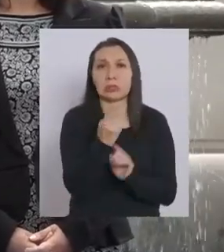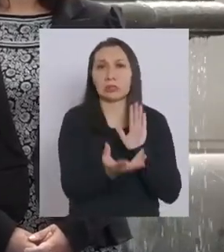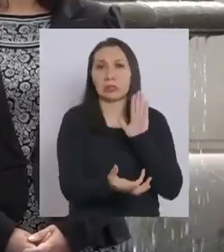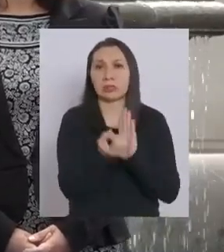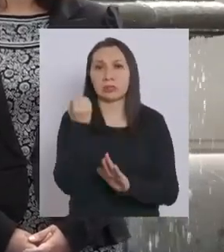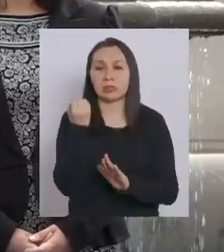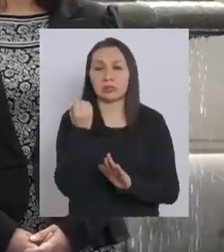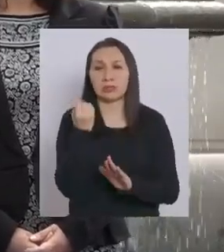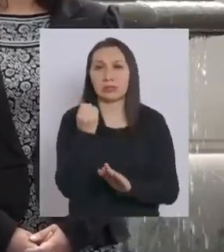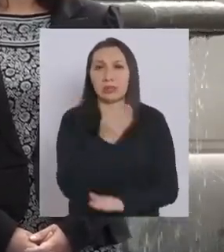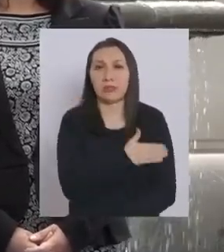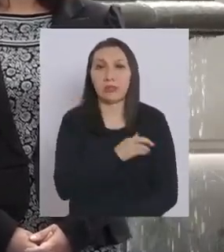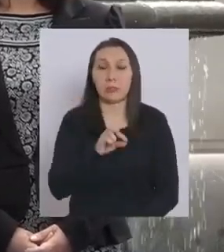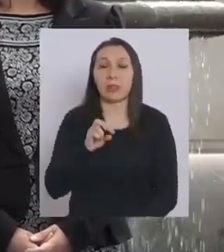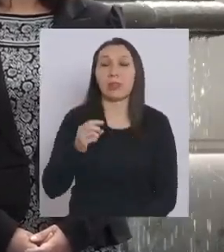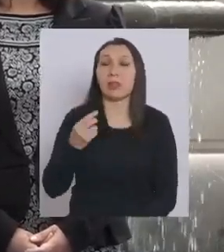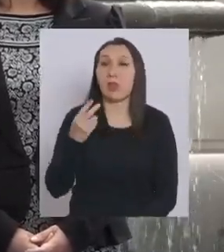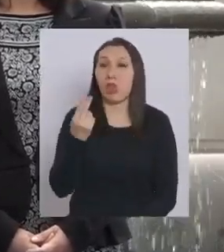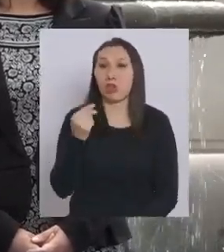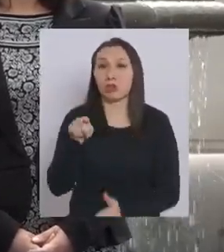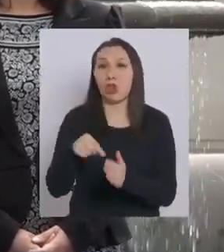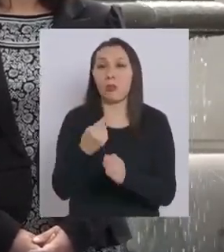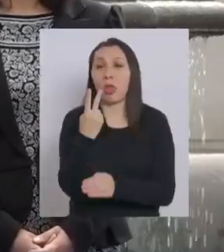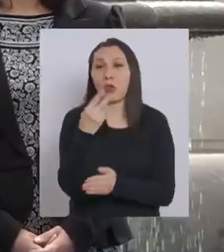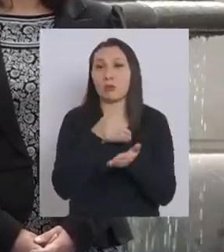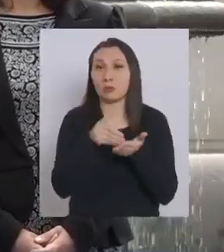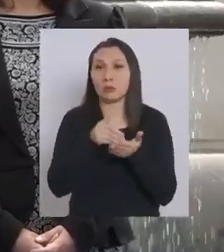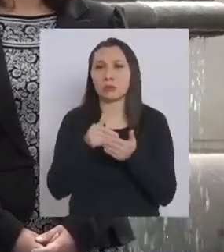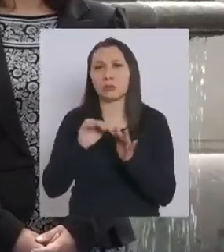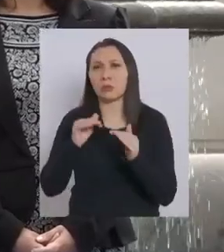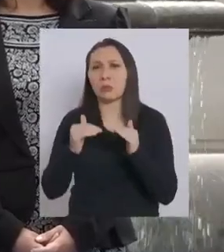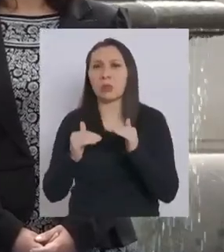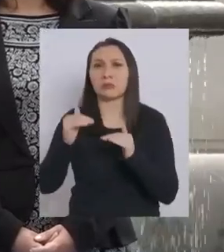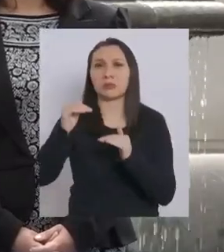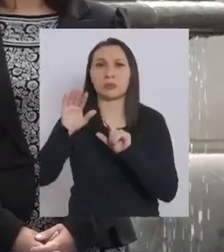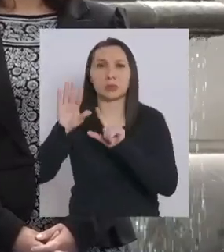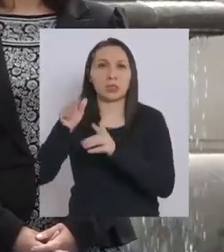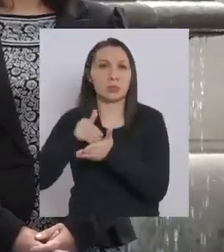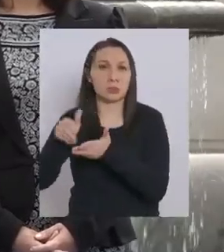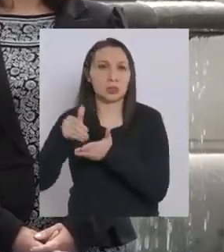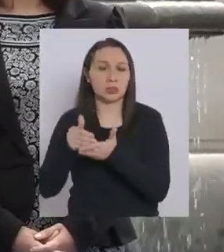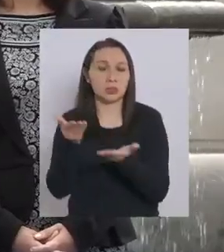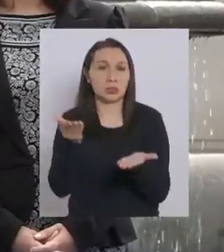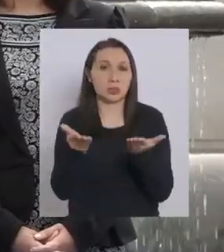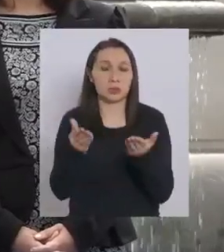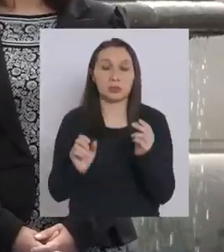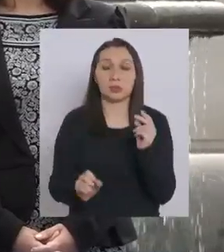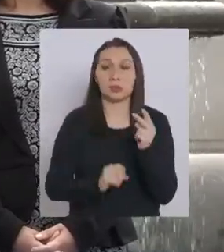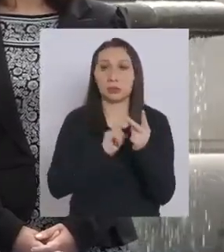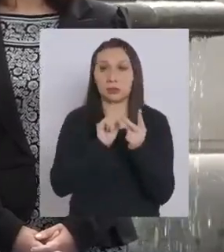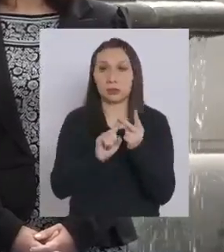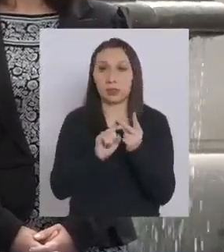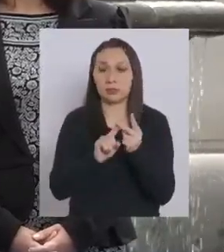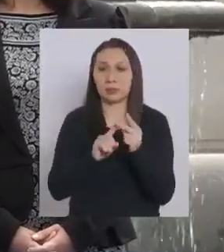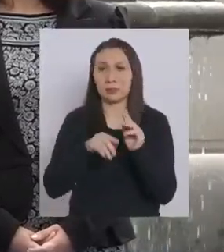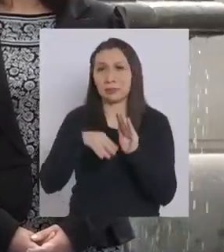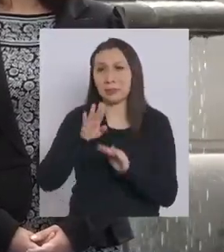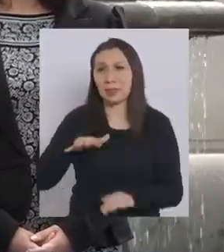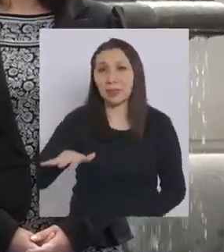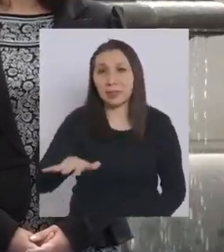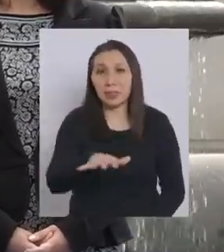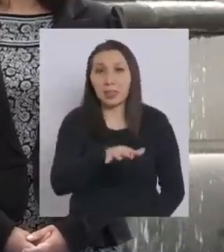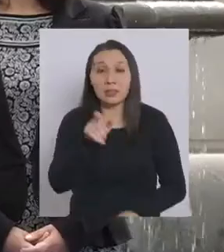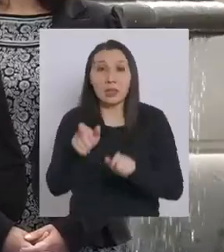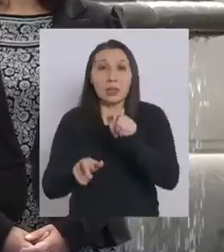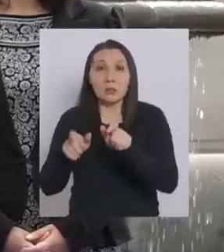retiro. 12,2 millones versus un poco más de 7 millones. Segundo, la inmensa mayoría